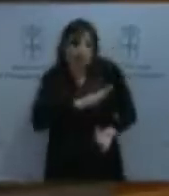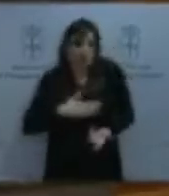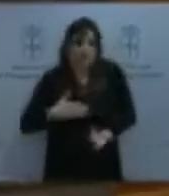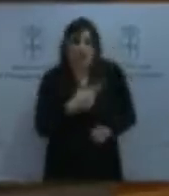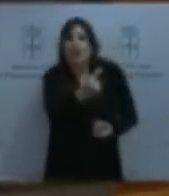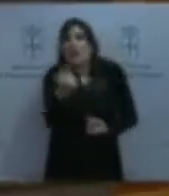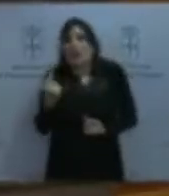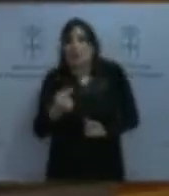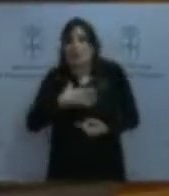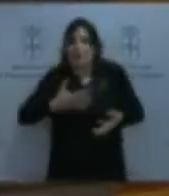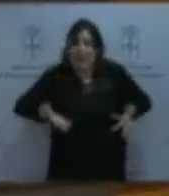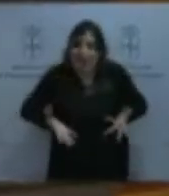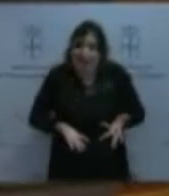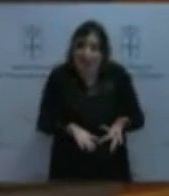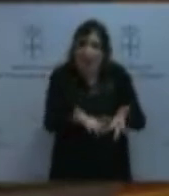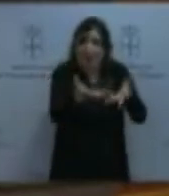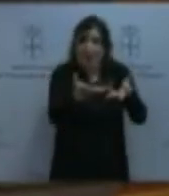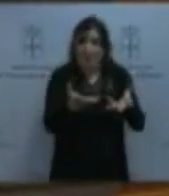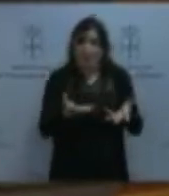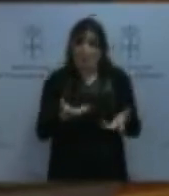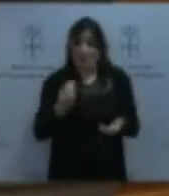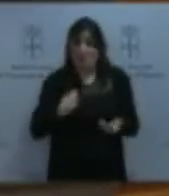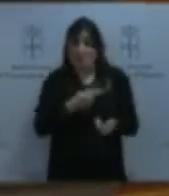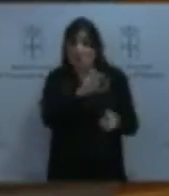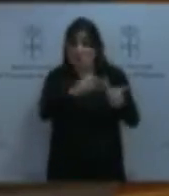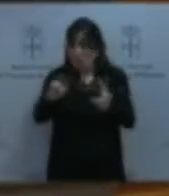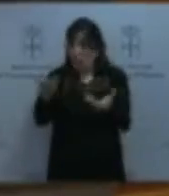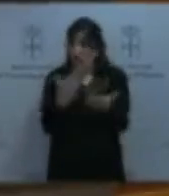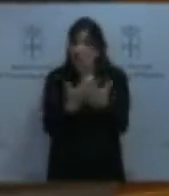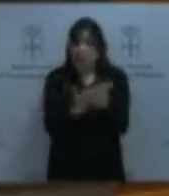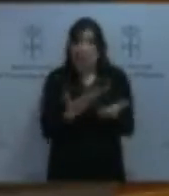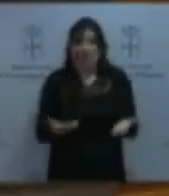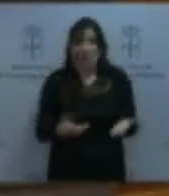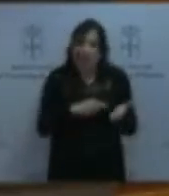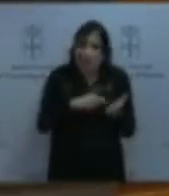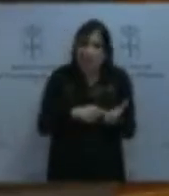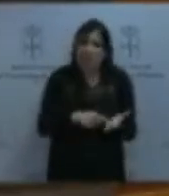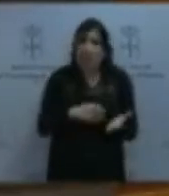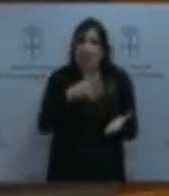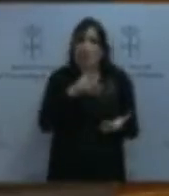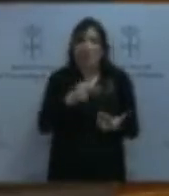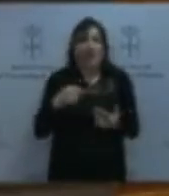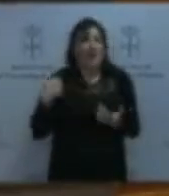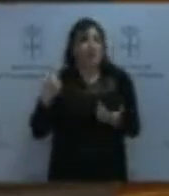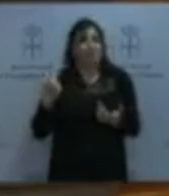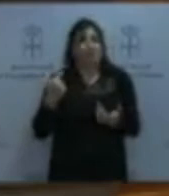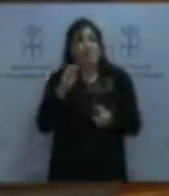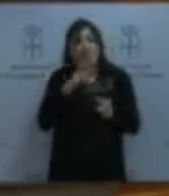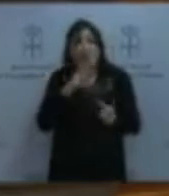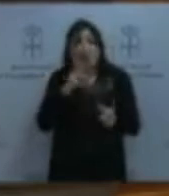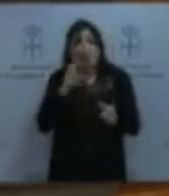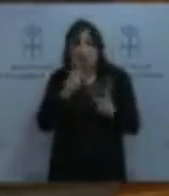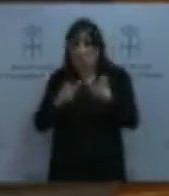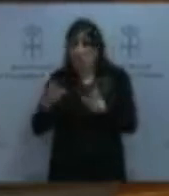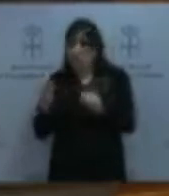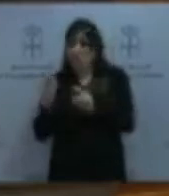creo que lo está demandando la ciudadanía, porque hay toda una generación que ha visto la moción de censura una suerte de billete de vuelta a